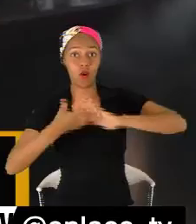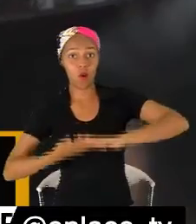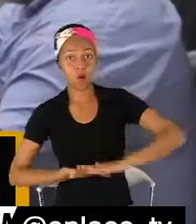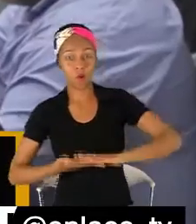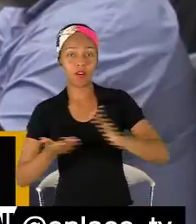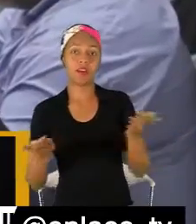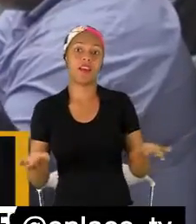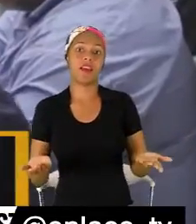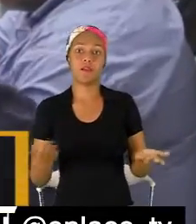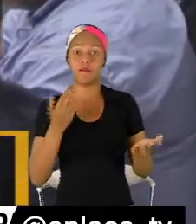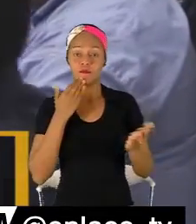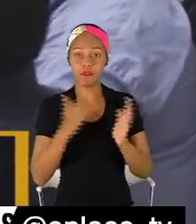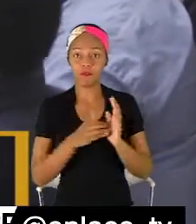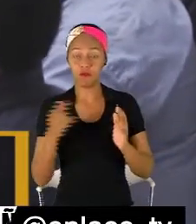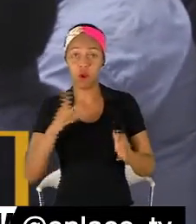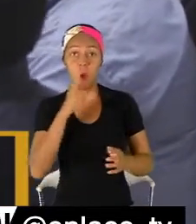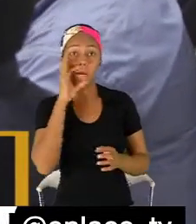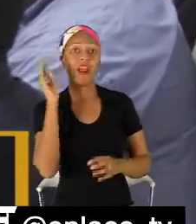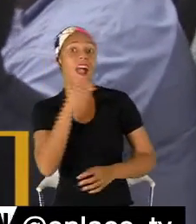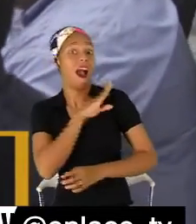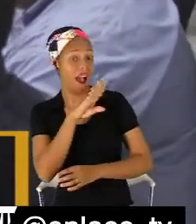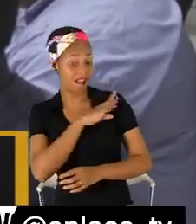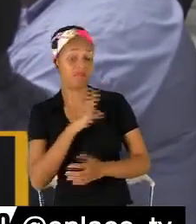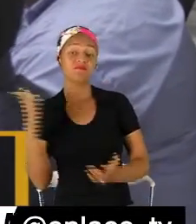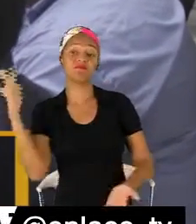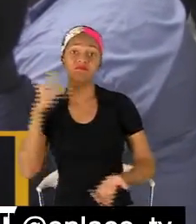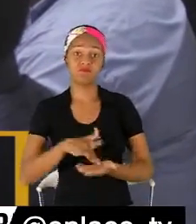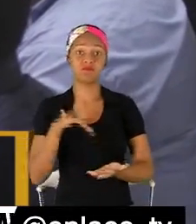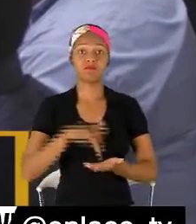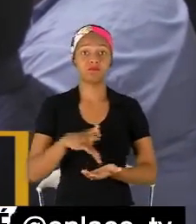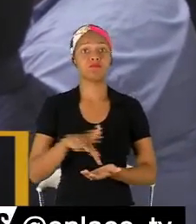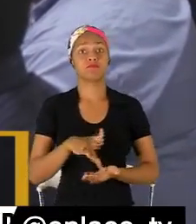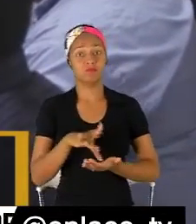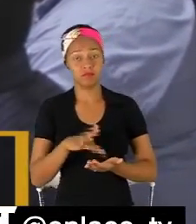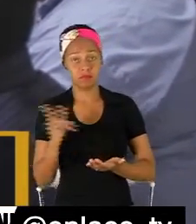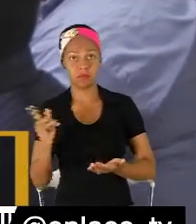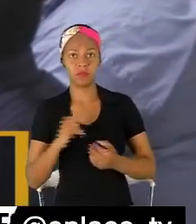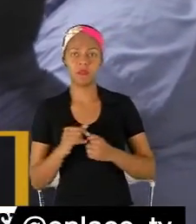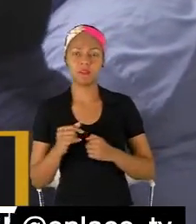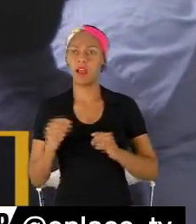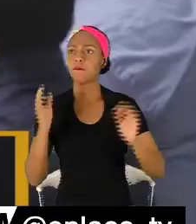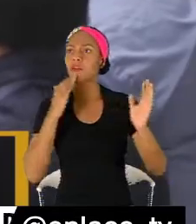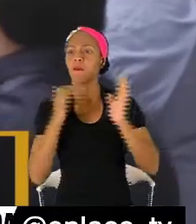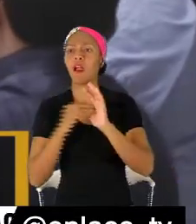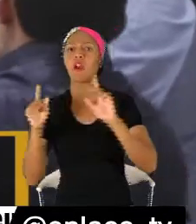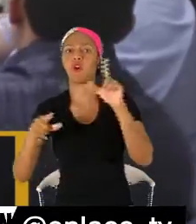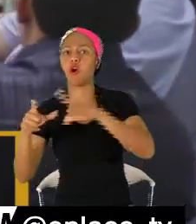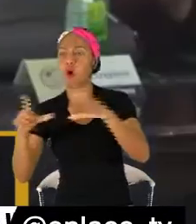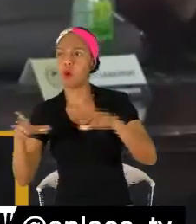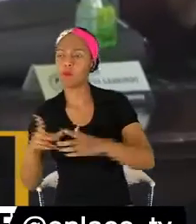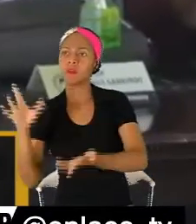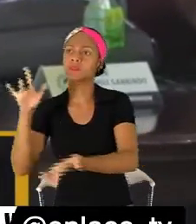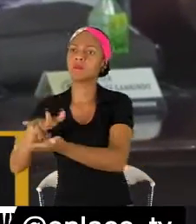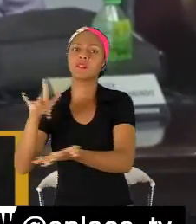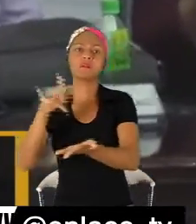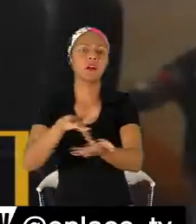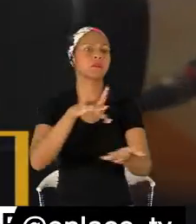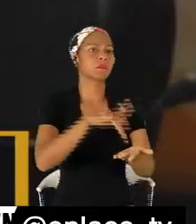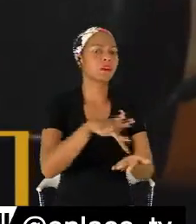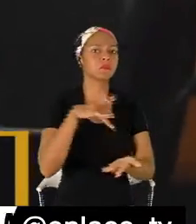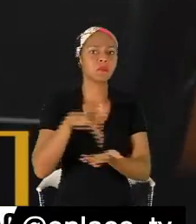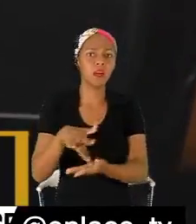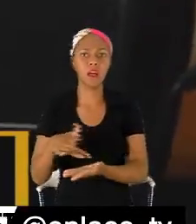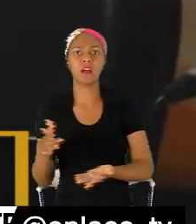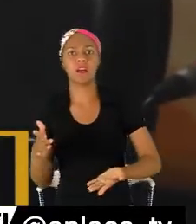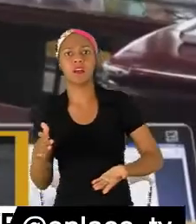jefes de despacho, el propio alcalde Darío Echeverry Serrano haciendo presencia en las comunas, hemos estado en los corregimientos, actuando con